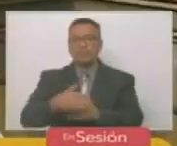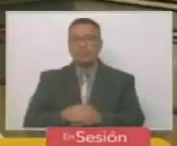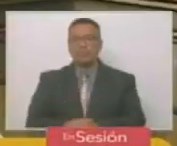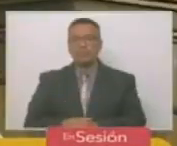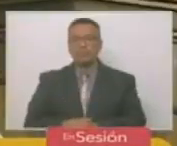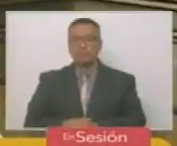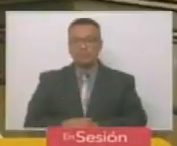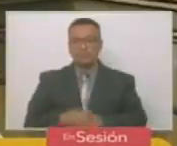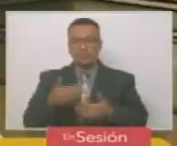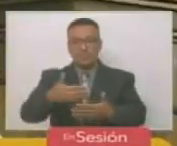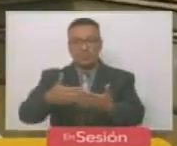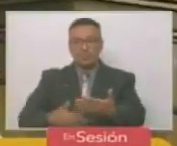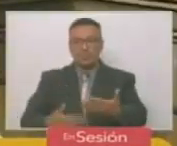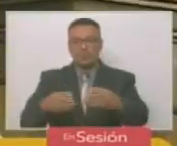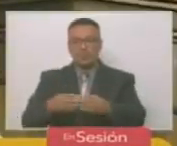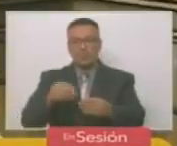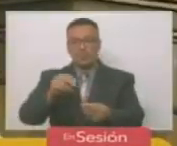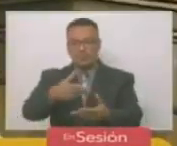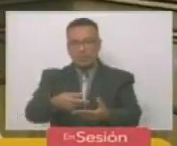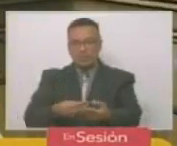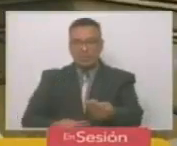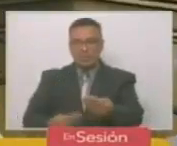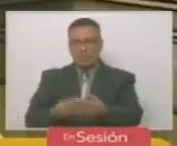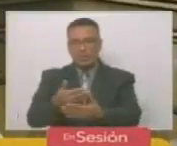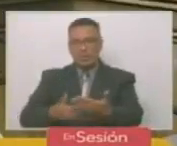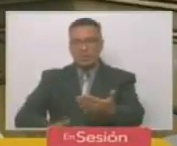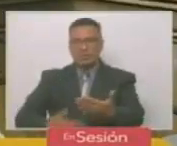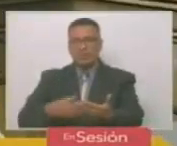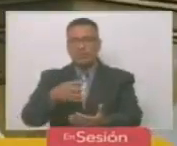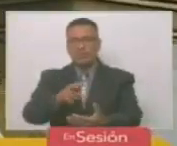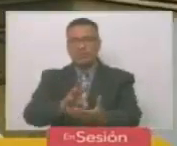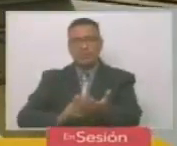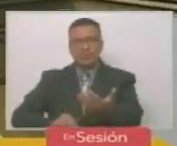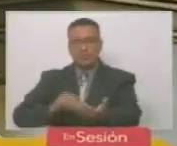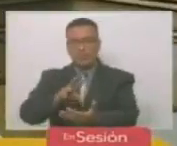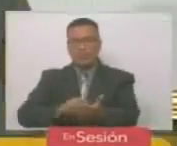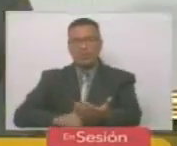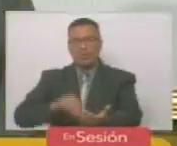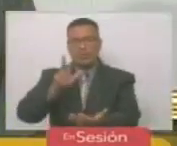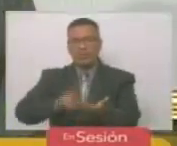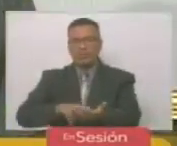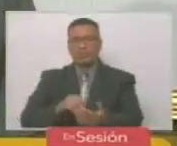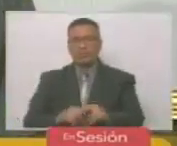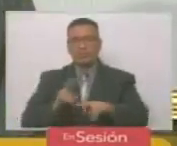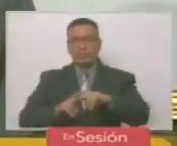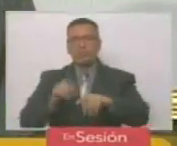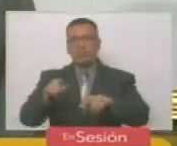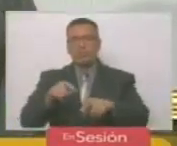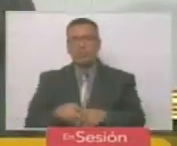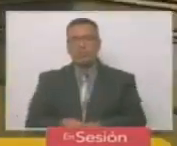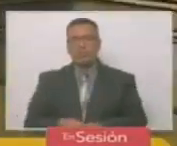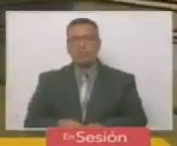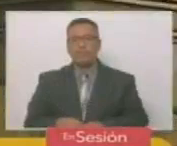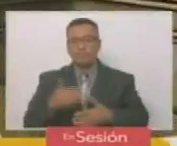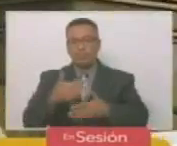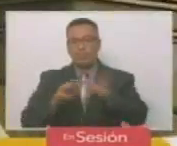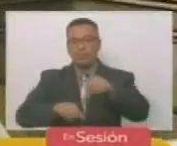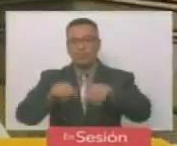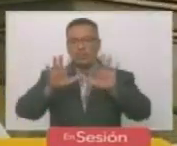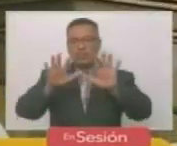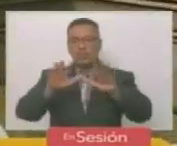Epígrafe, expedición de copias certificadas. En consideración el epígrafe. Aprobado. Siguiente. Artículo